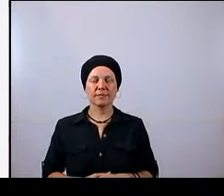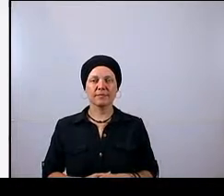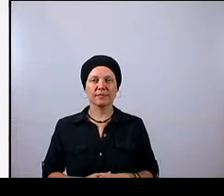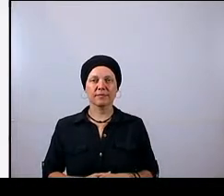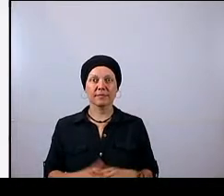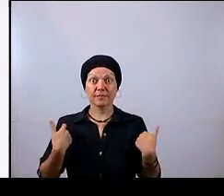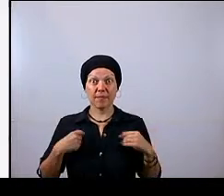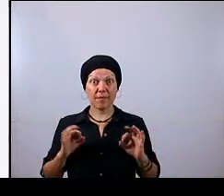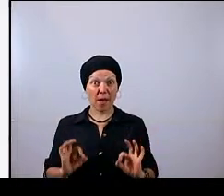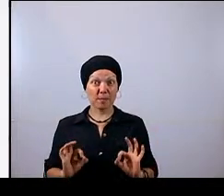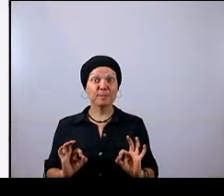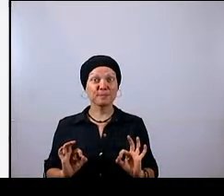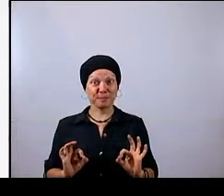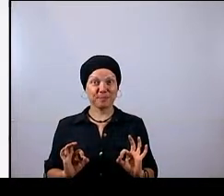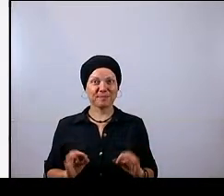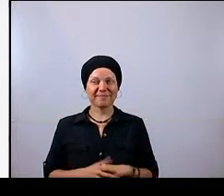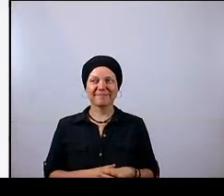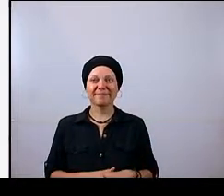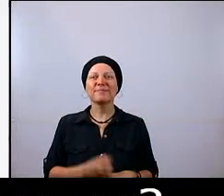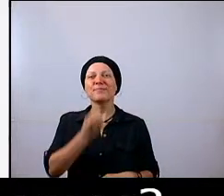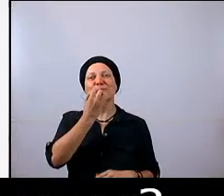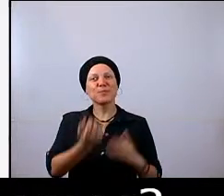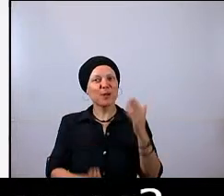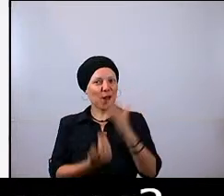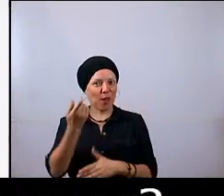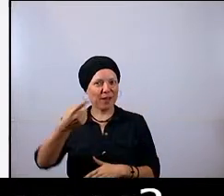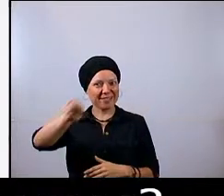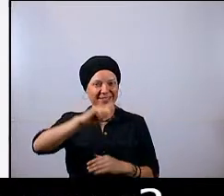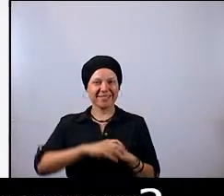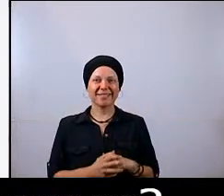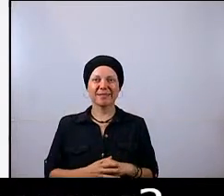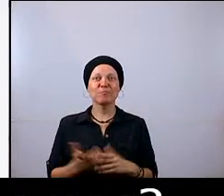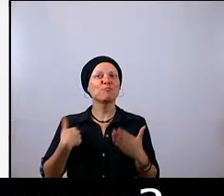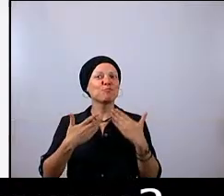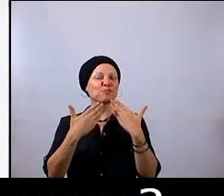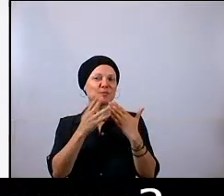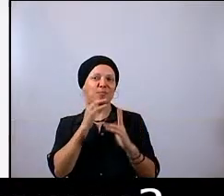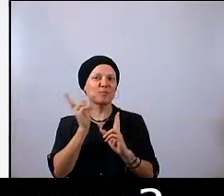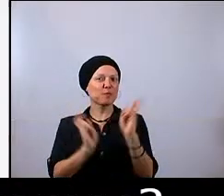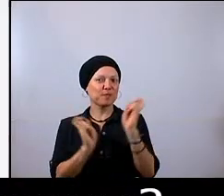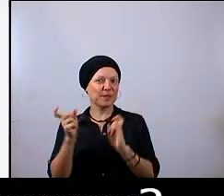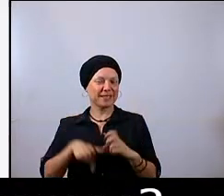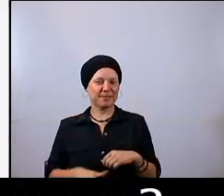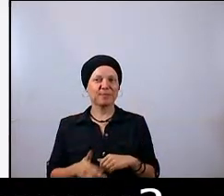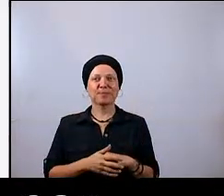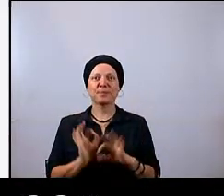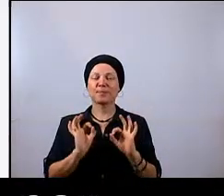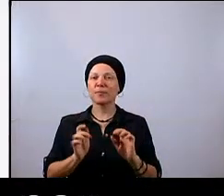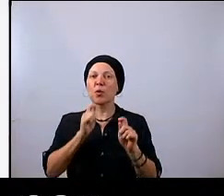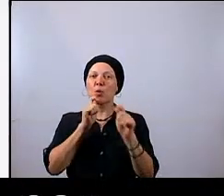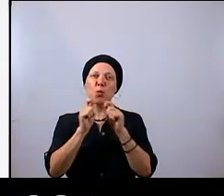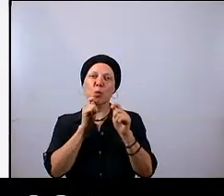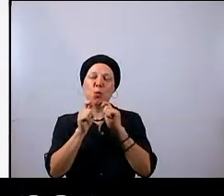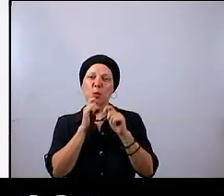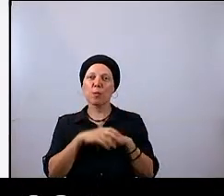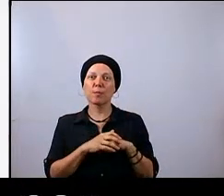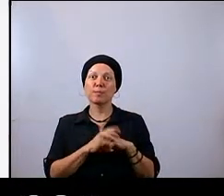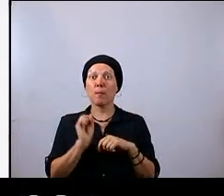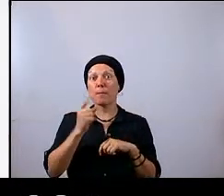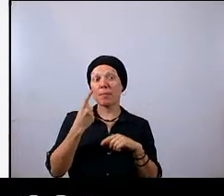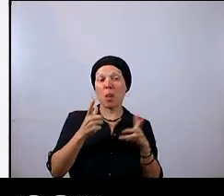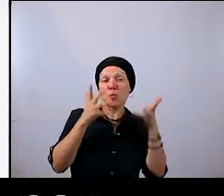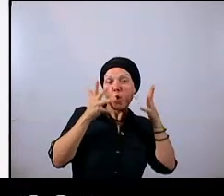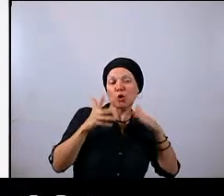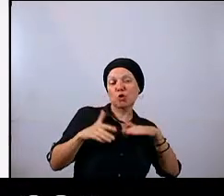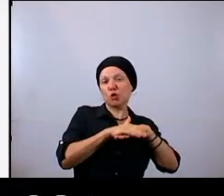¿ya estamos? ¿Sí? Bueno, pues muy buenos días a todos y muchas gracias por acompañarnos en esta rueda de prensa posterior a